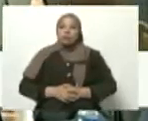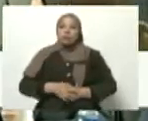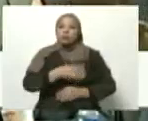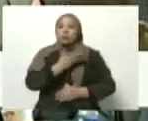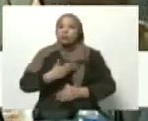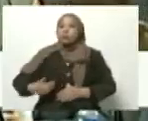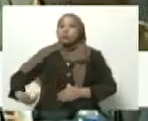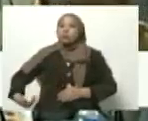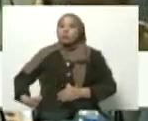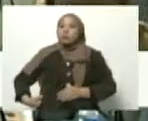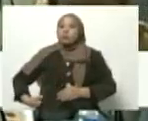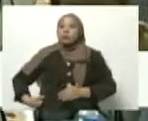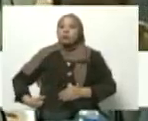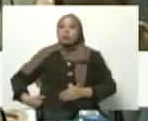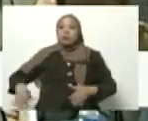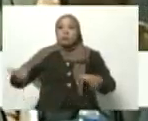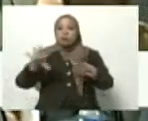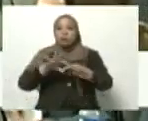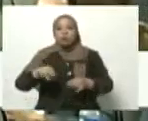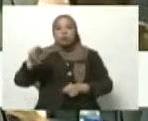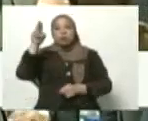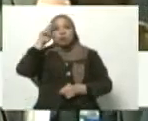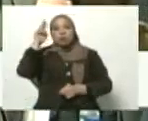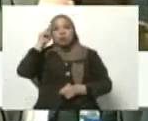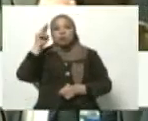presentarnos una relatoría pormenorizada